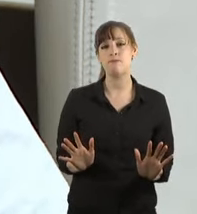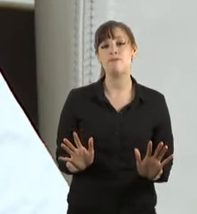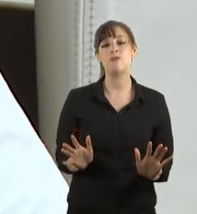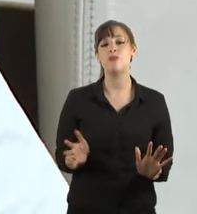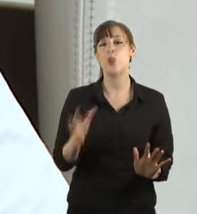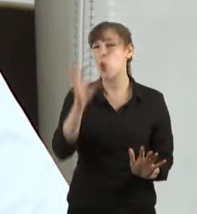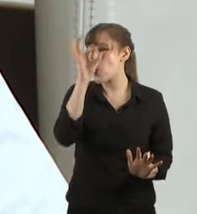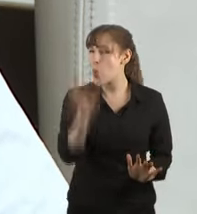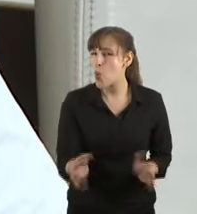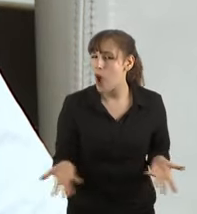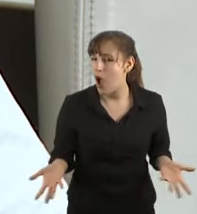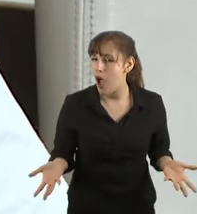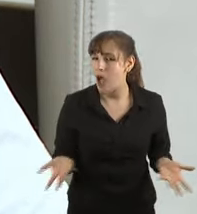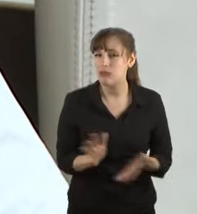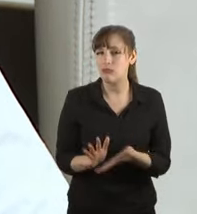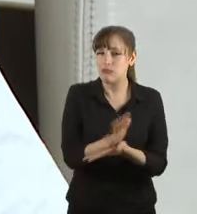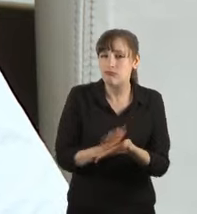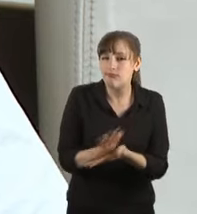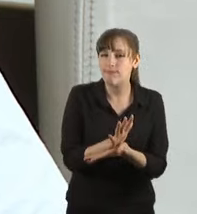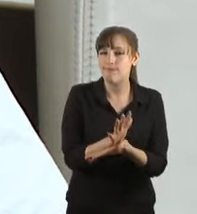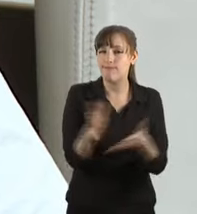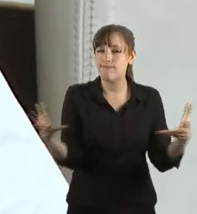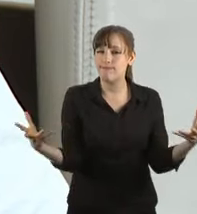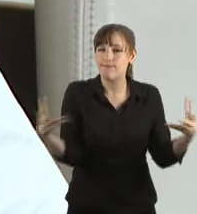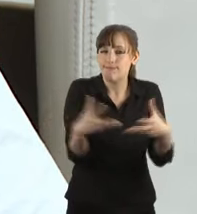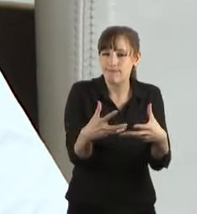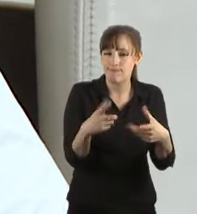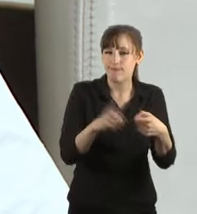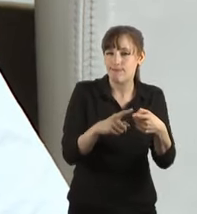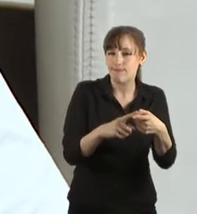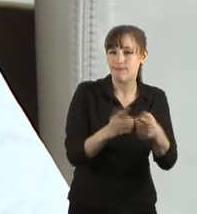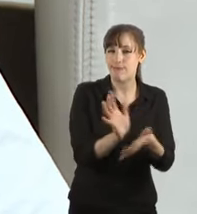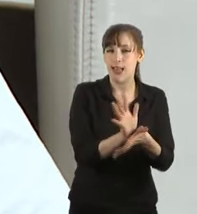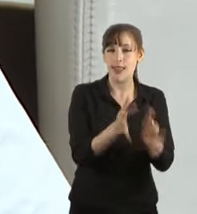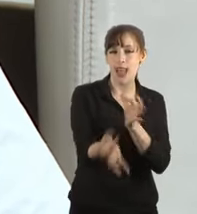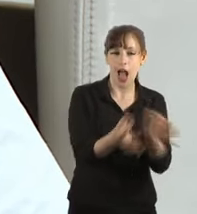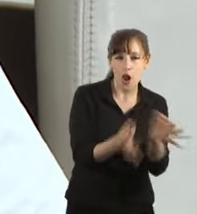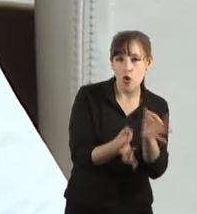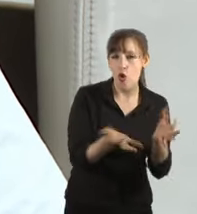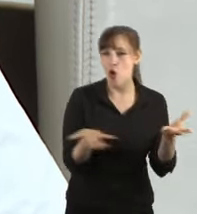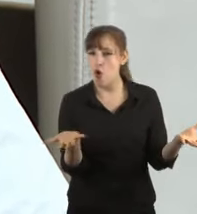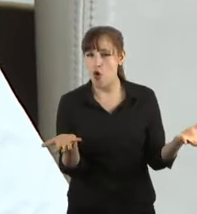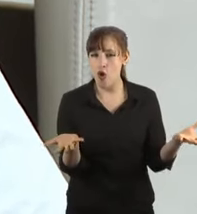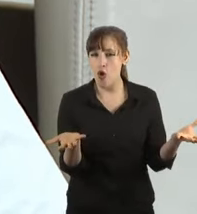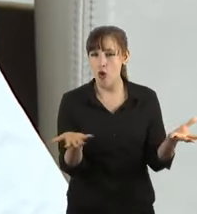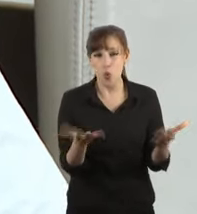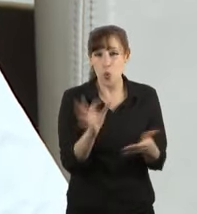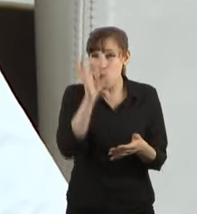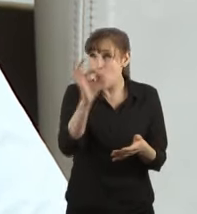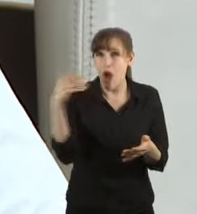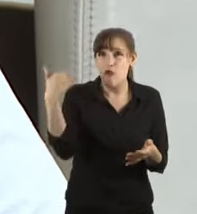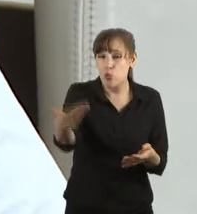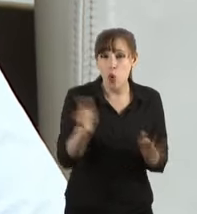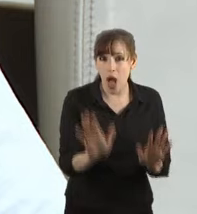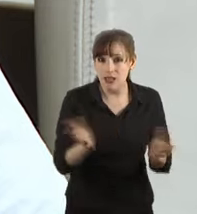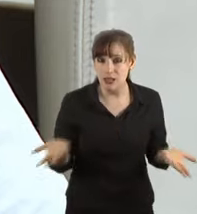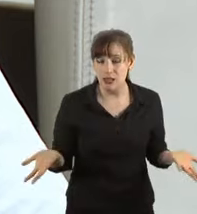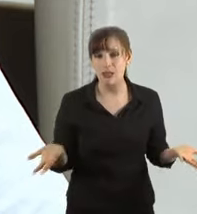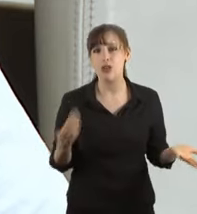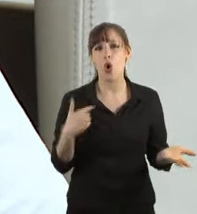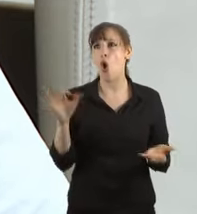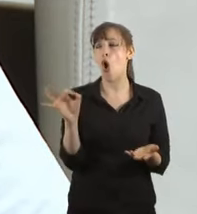jamás posibilidad de diálogo con este sector los los argentinos vamos a tener que habituar noos a vivir este nivel de